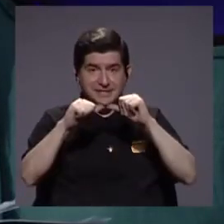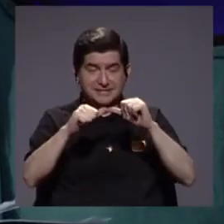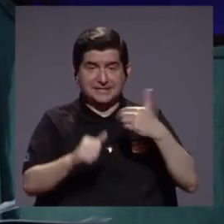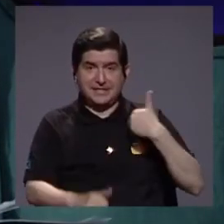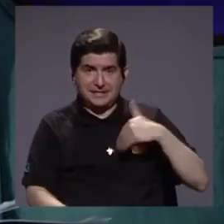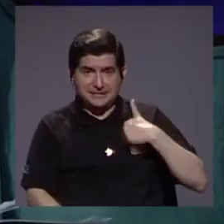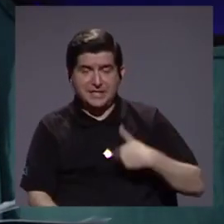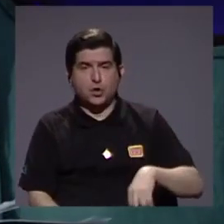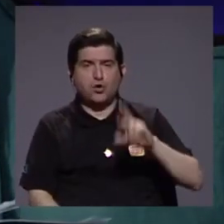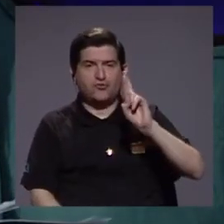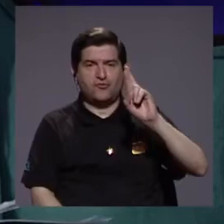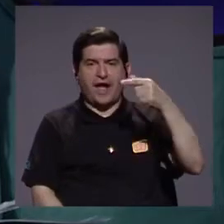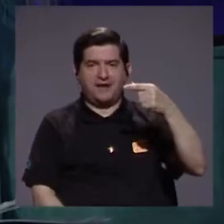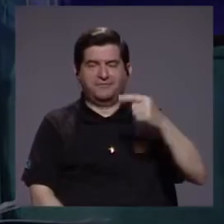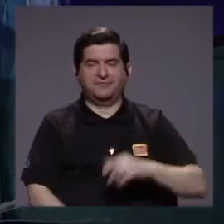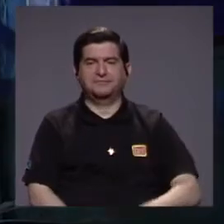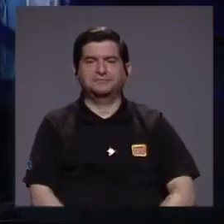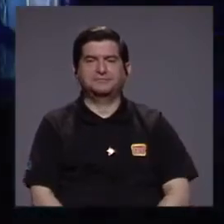el señor Ralph García.